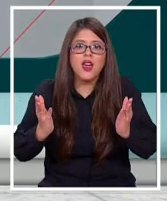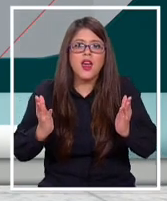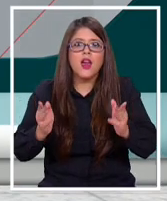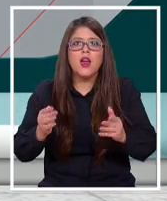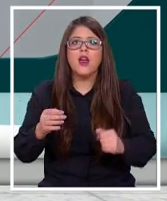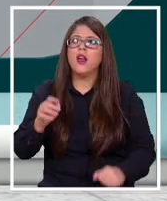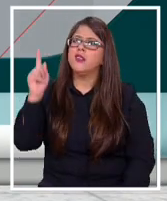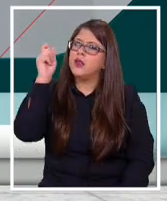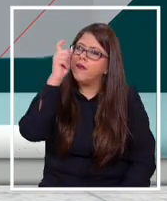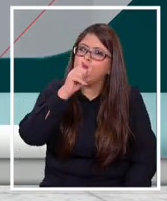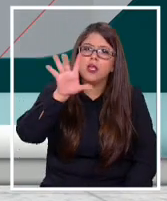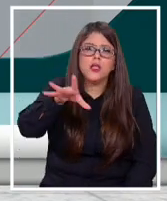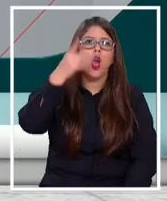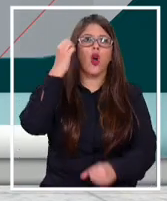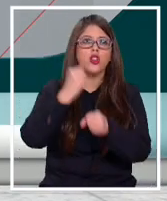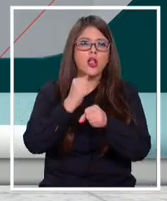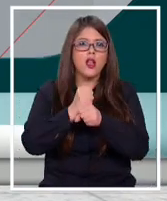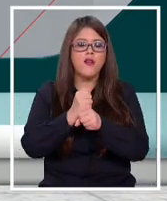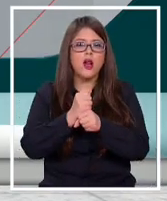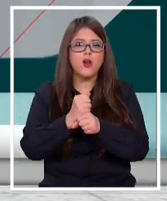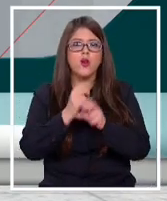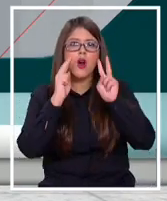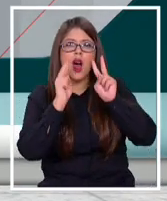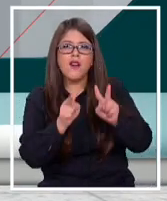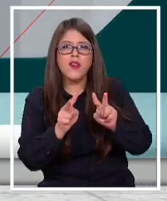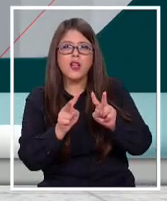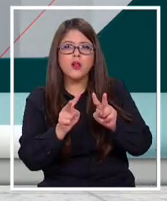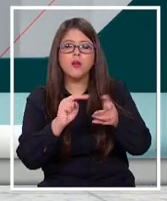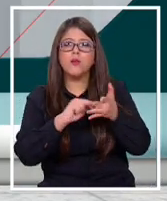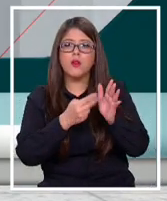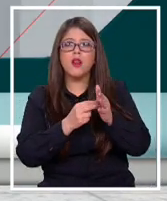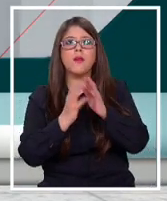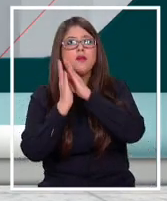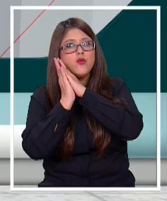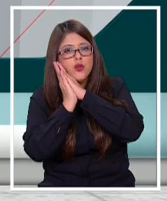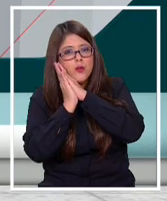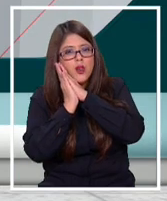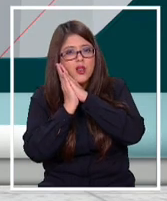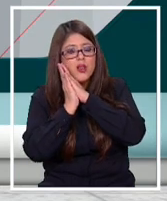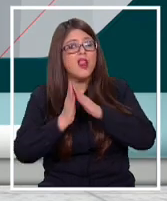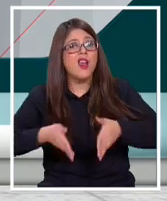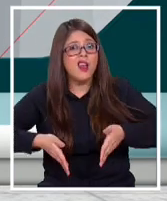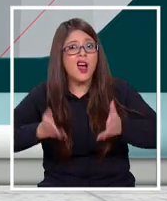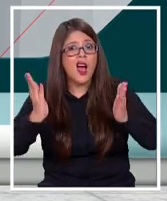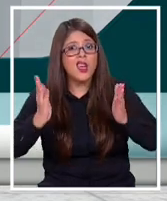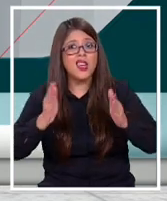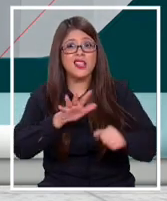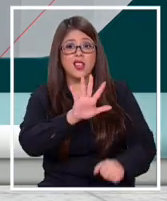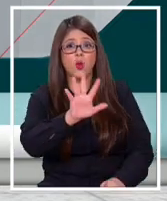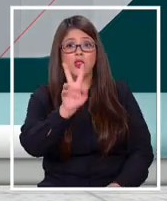costado encontrar trabajo. Ha conocido la crudeza de dormir a la intemperie y a sus 54 años solo busca una